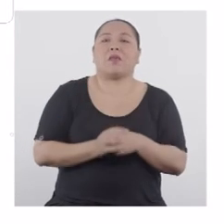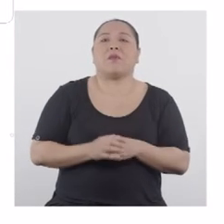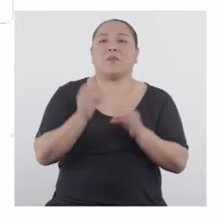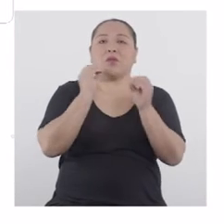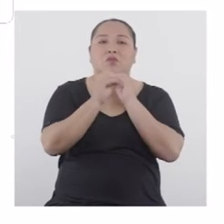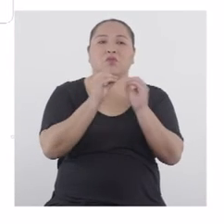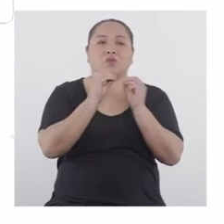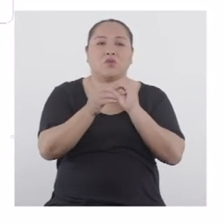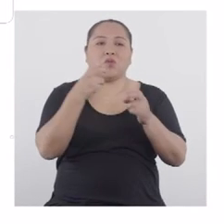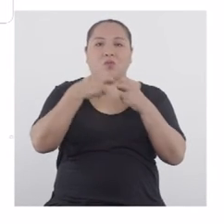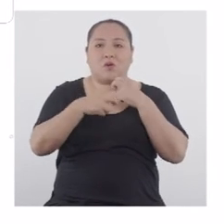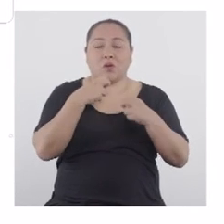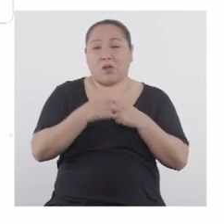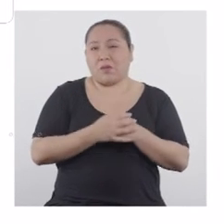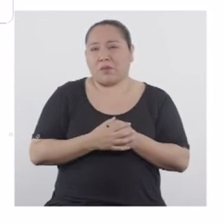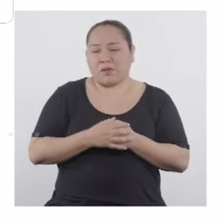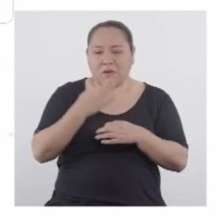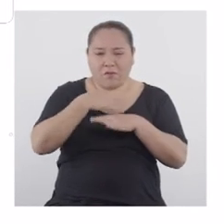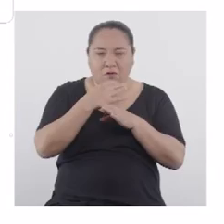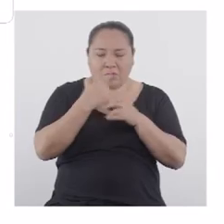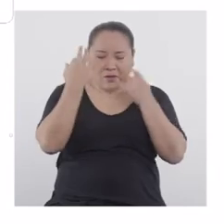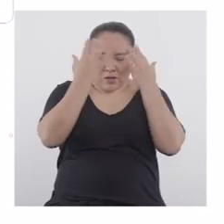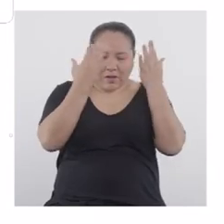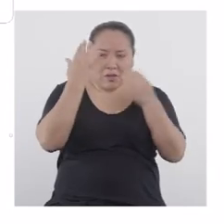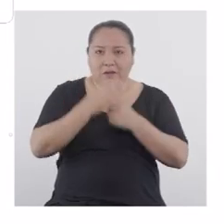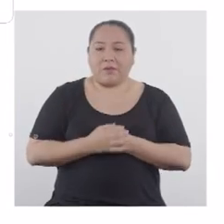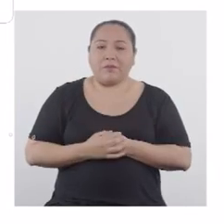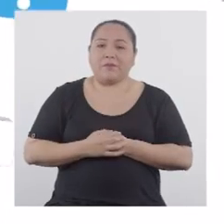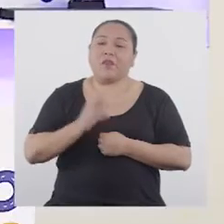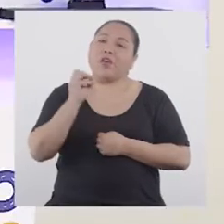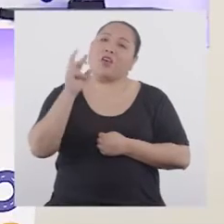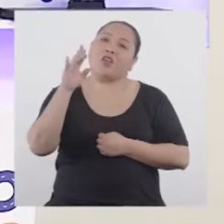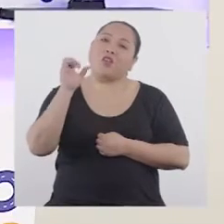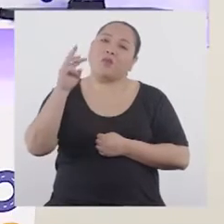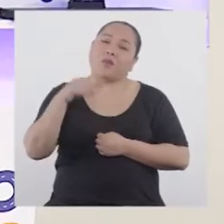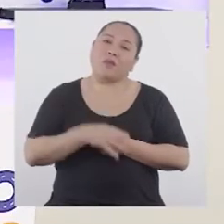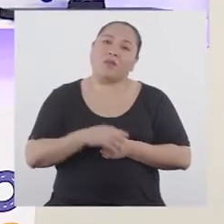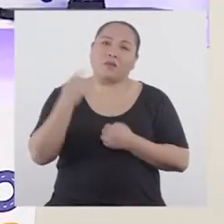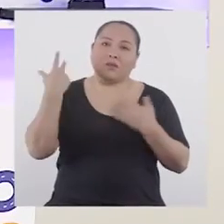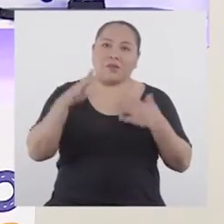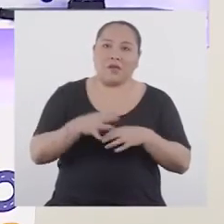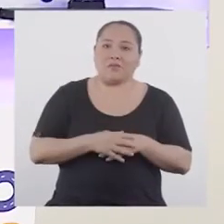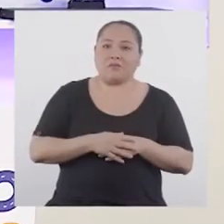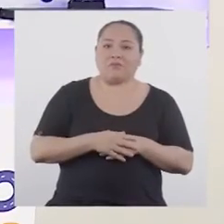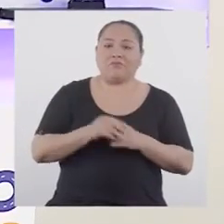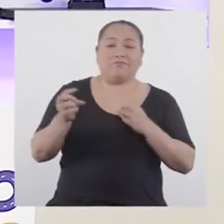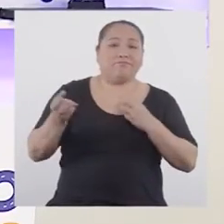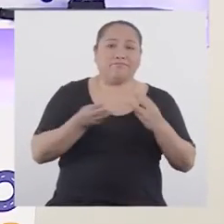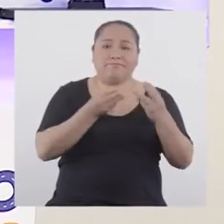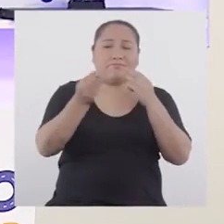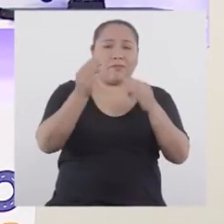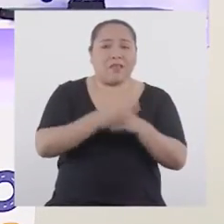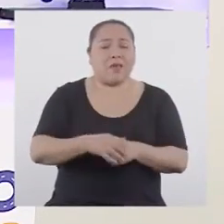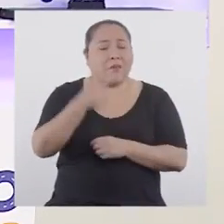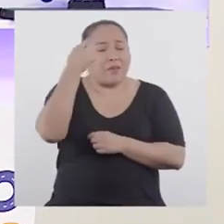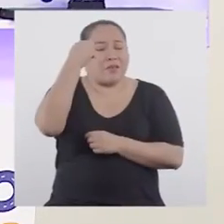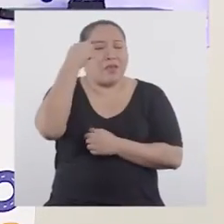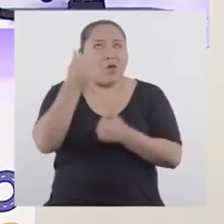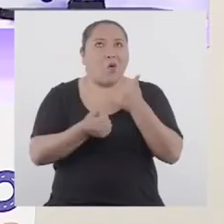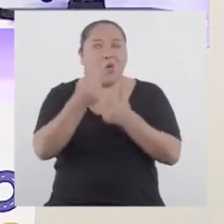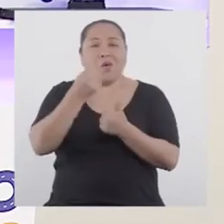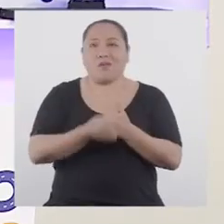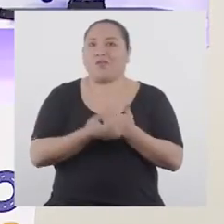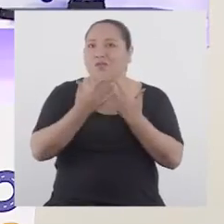metodología para resolver problemas de manera creativa. Bueno, Romina, ya tenemos una gran metodología para pensar